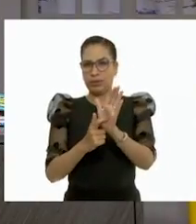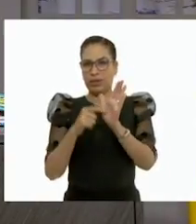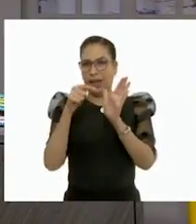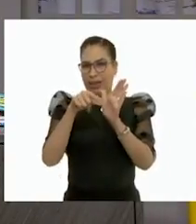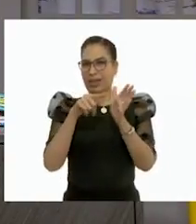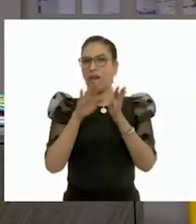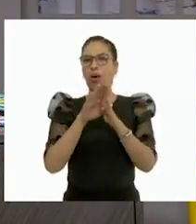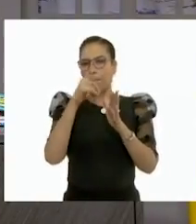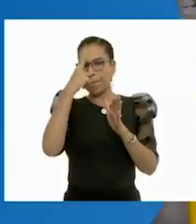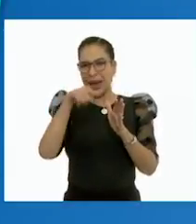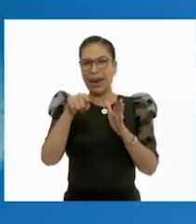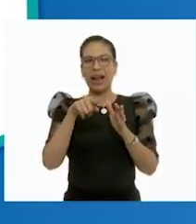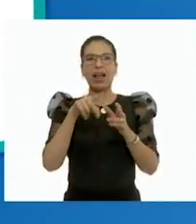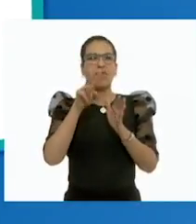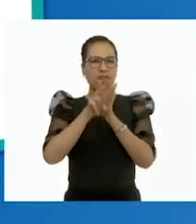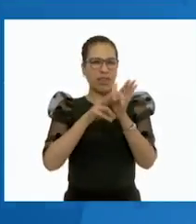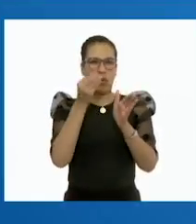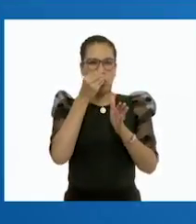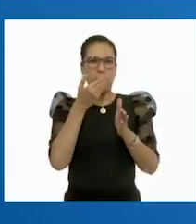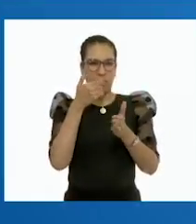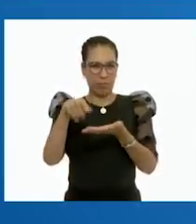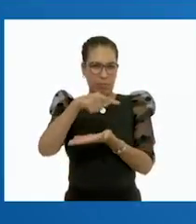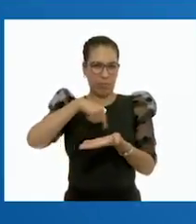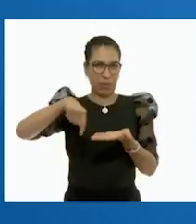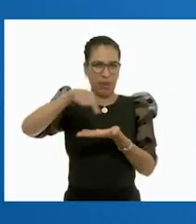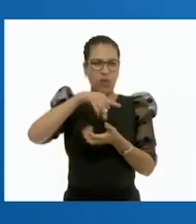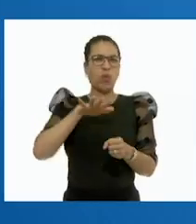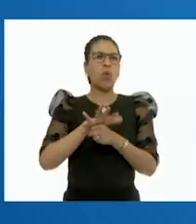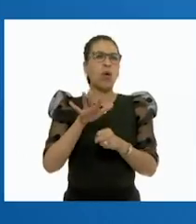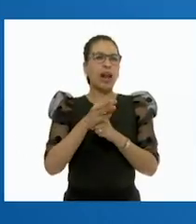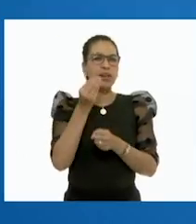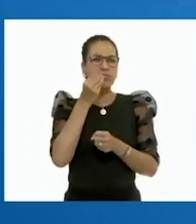video de la dieta correcta, ¿cuáles consumes?